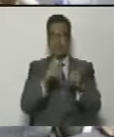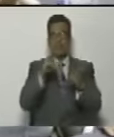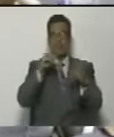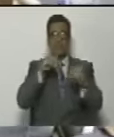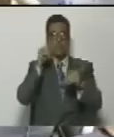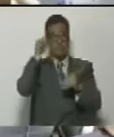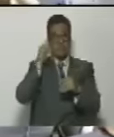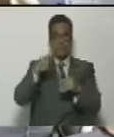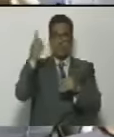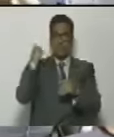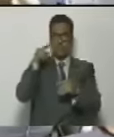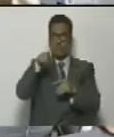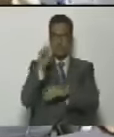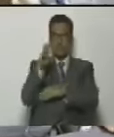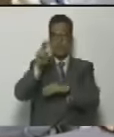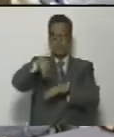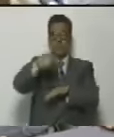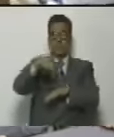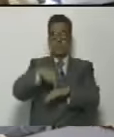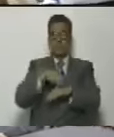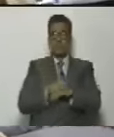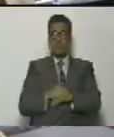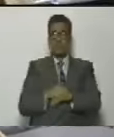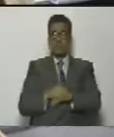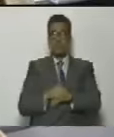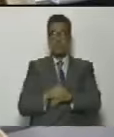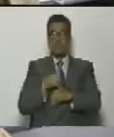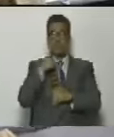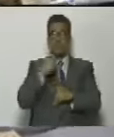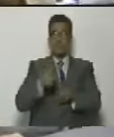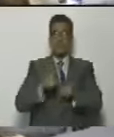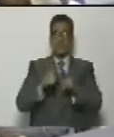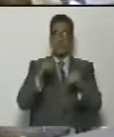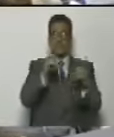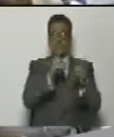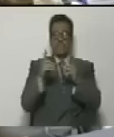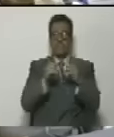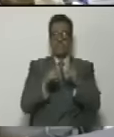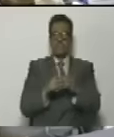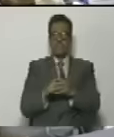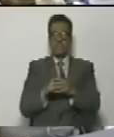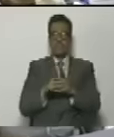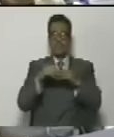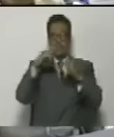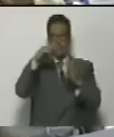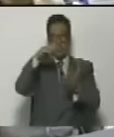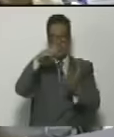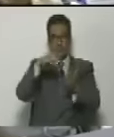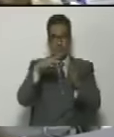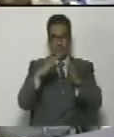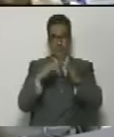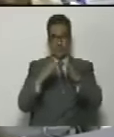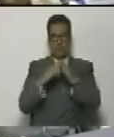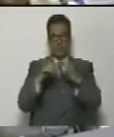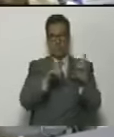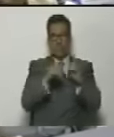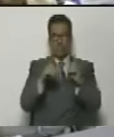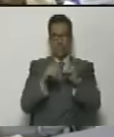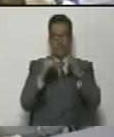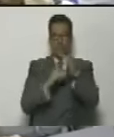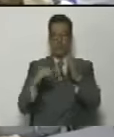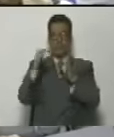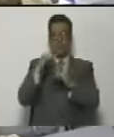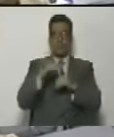convocó ayer a esta Asamblea Nacional. ¿Qué es donde debe existir el diálogo? La casa de las leyes, la casa del debate de